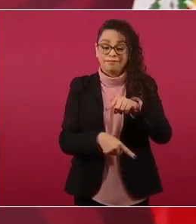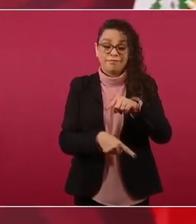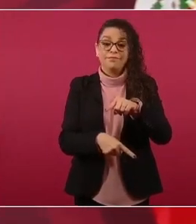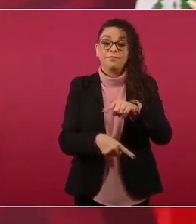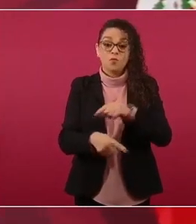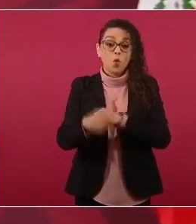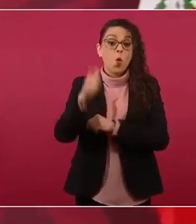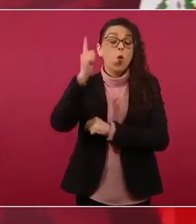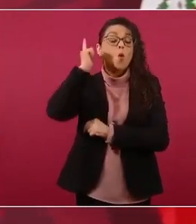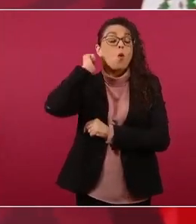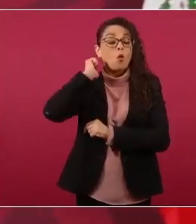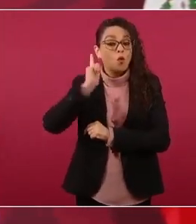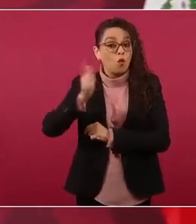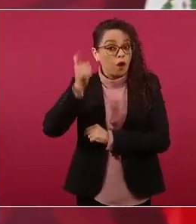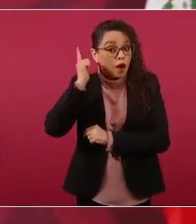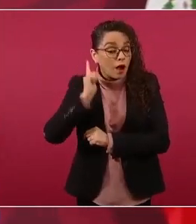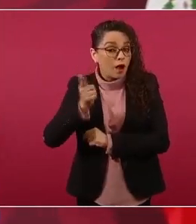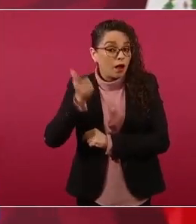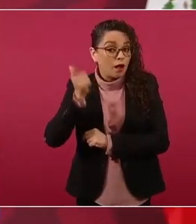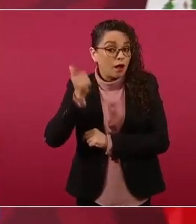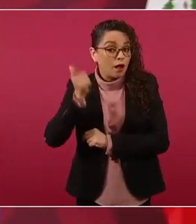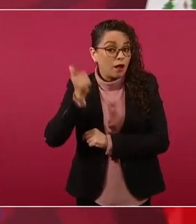y en los partidos